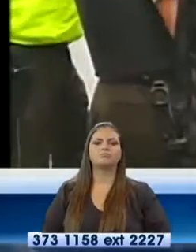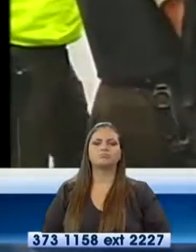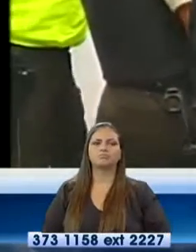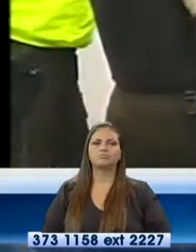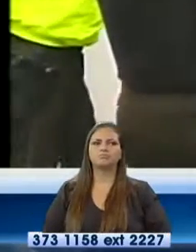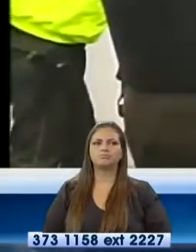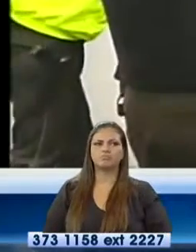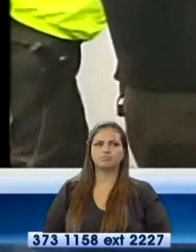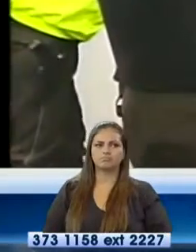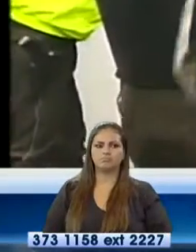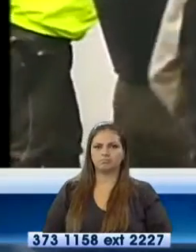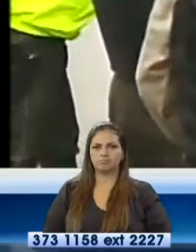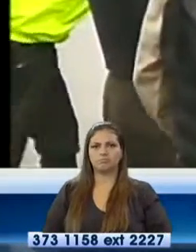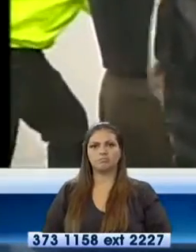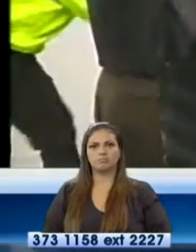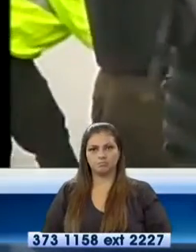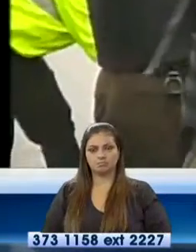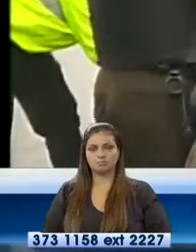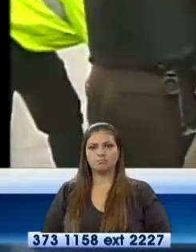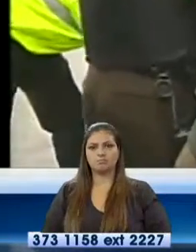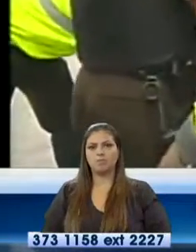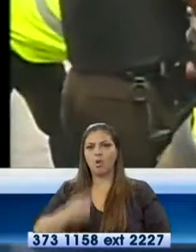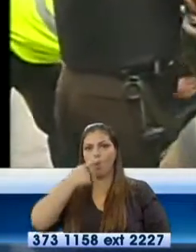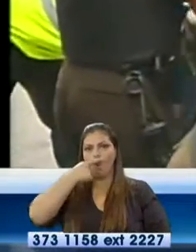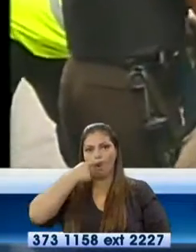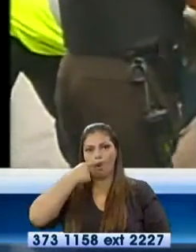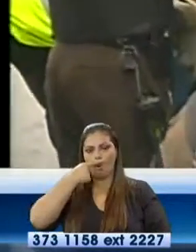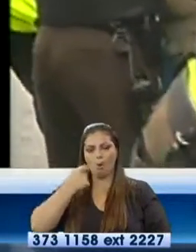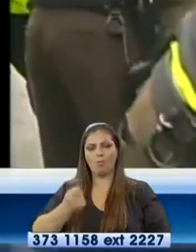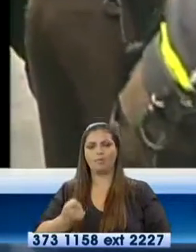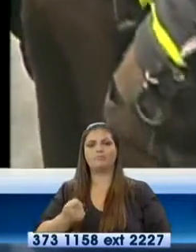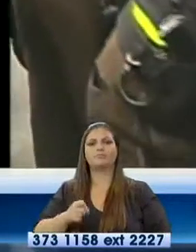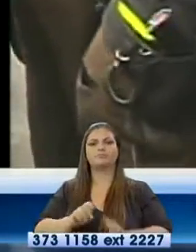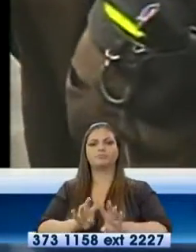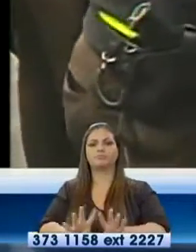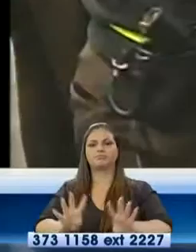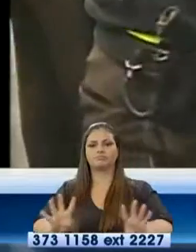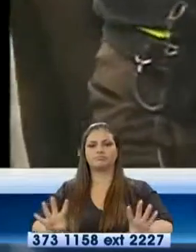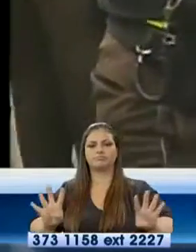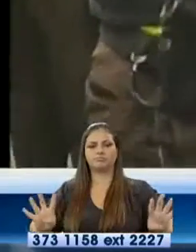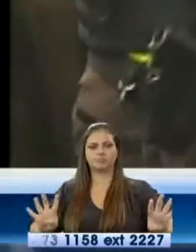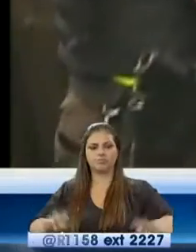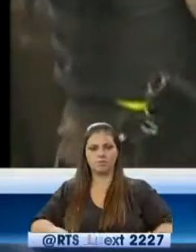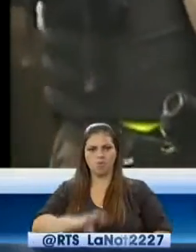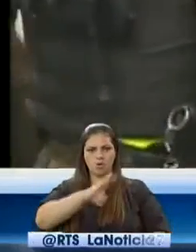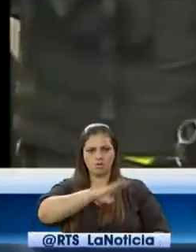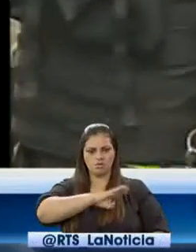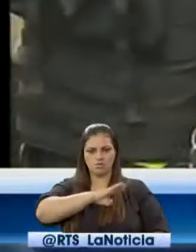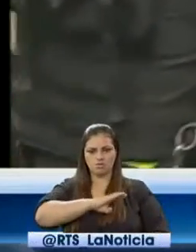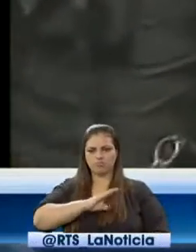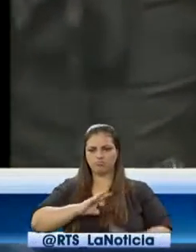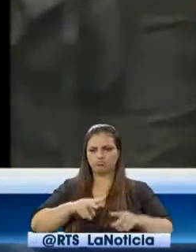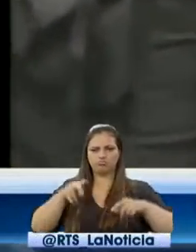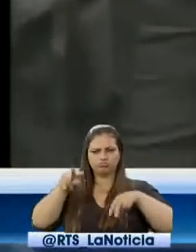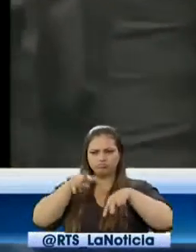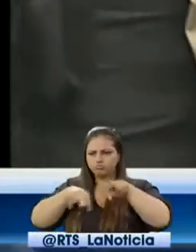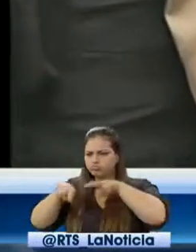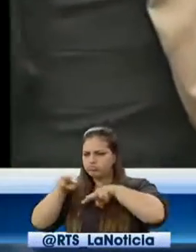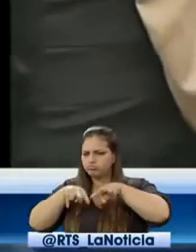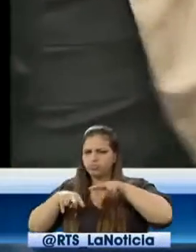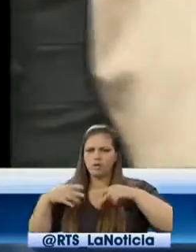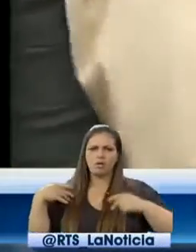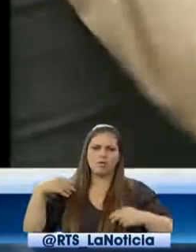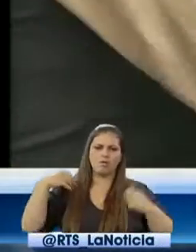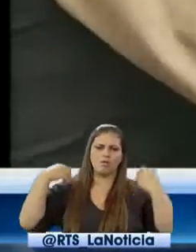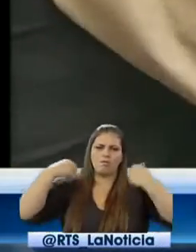Se procede con los caballeros a la revisión de las mochilas y los bolsos, mientras arriba también personal de la policía hace lo propio con las damas, bueno, que